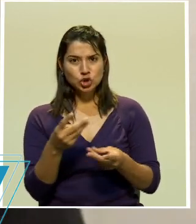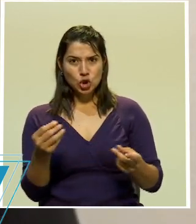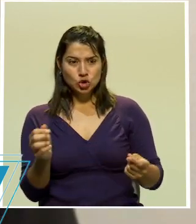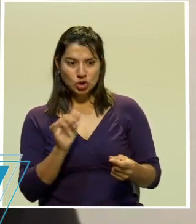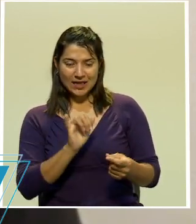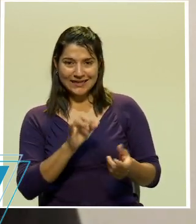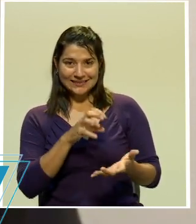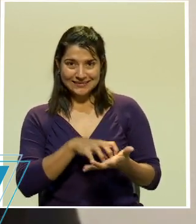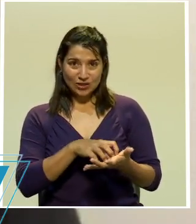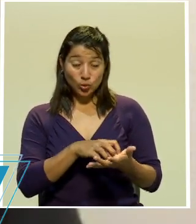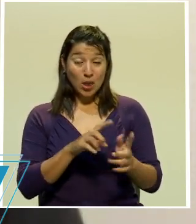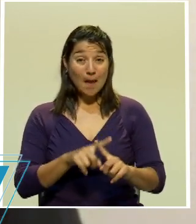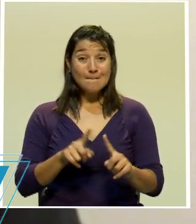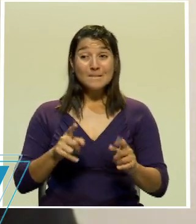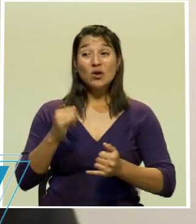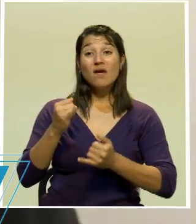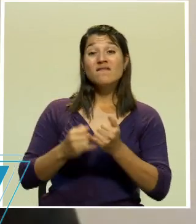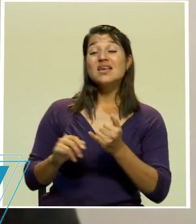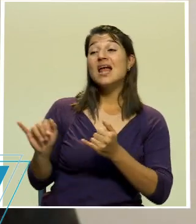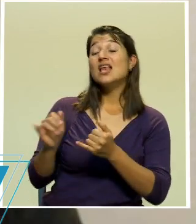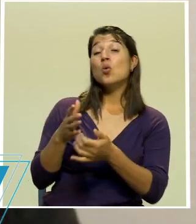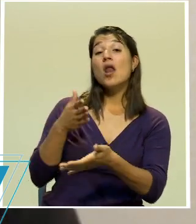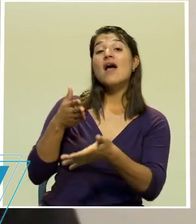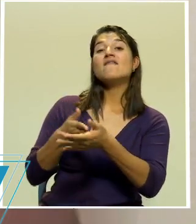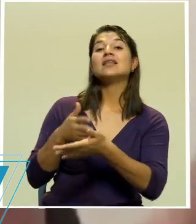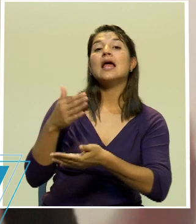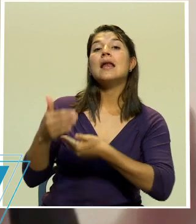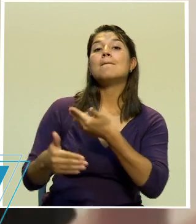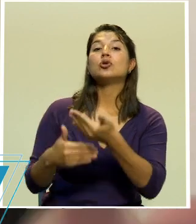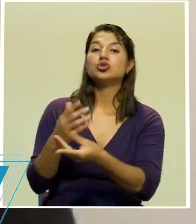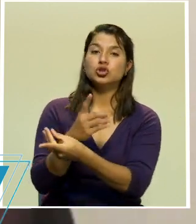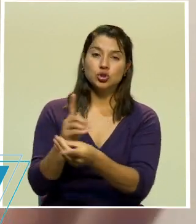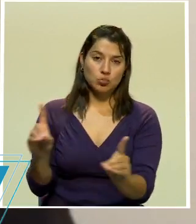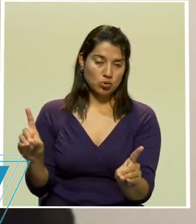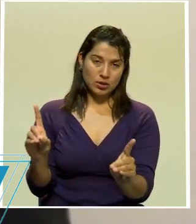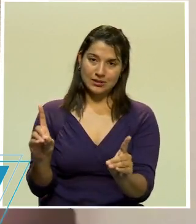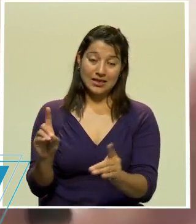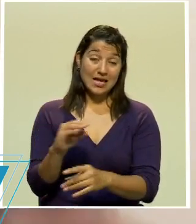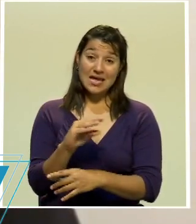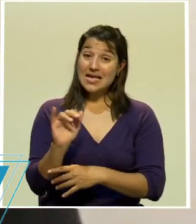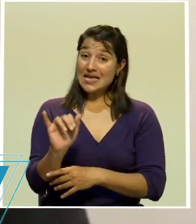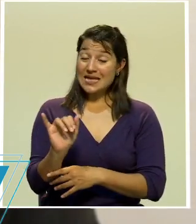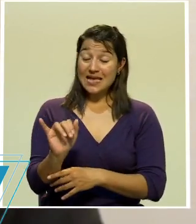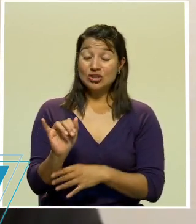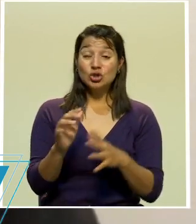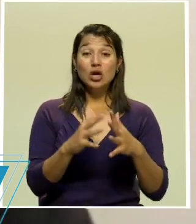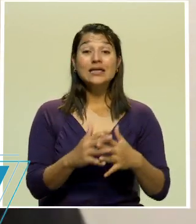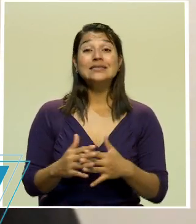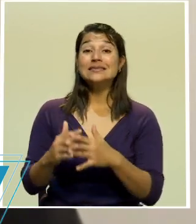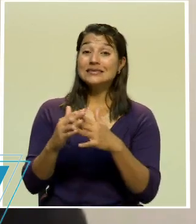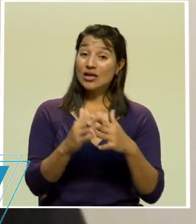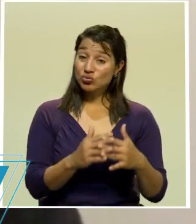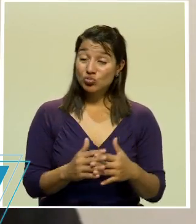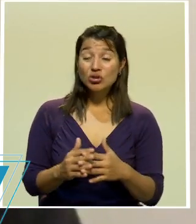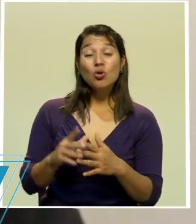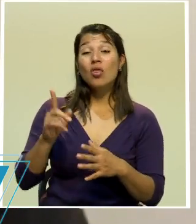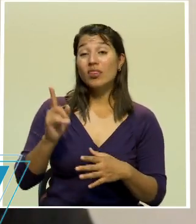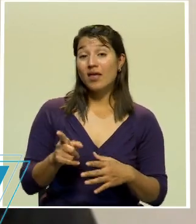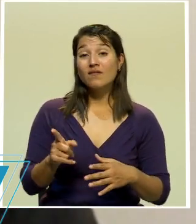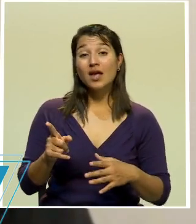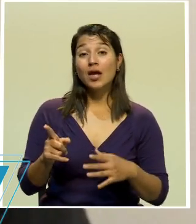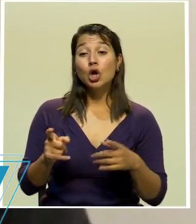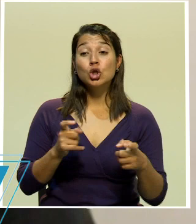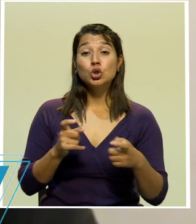a la institucionalidad y a la credibilidad del proceso democrático, eso va a quedar por siempre y eso es algo con lo que Estados Unidos va a tener que lidiar por muchos años.